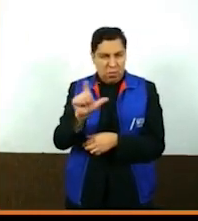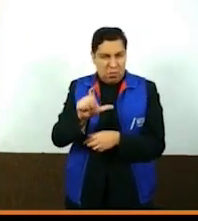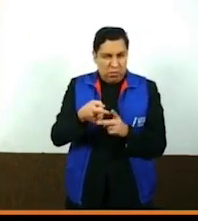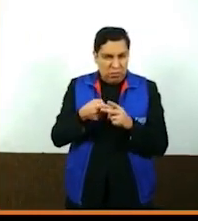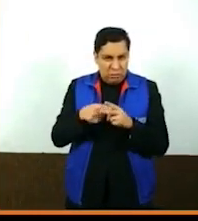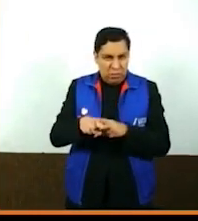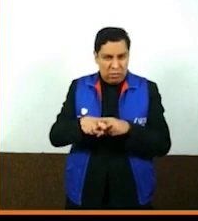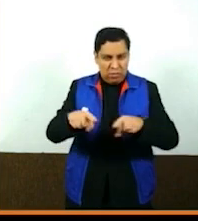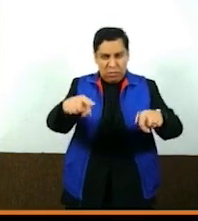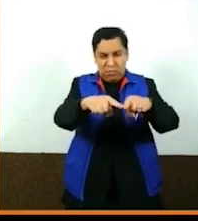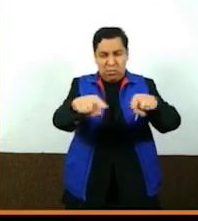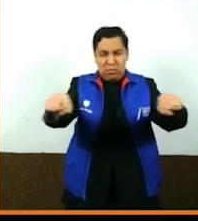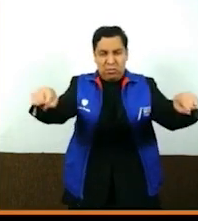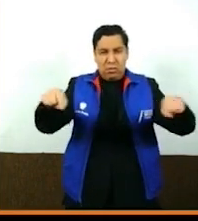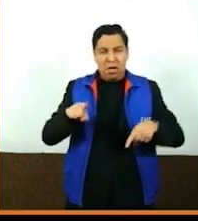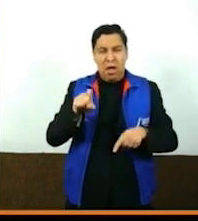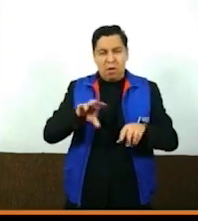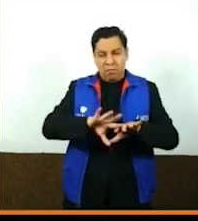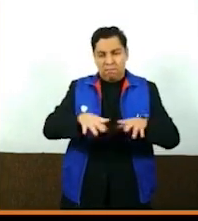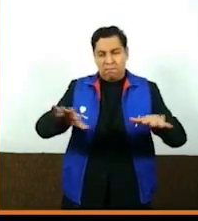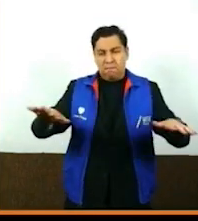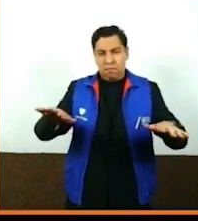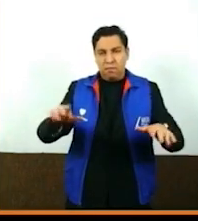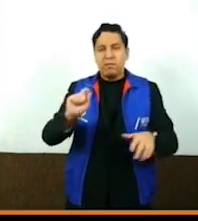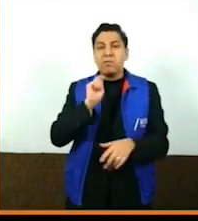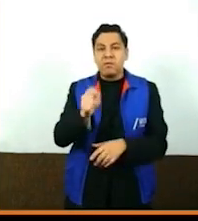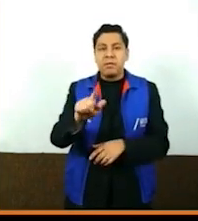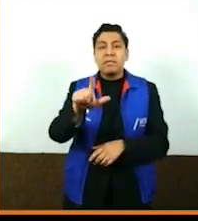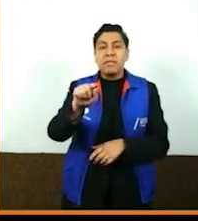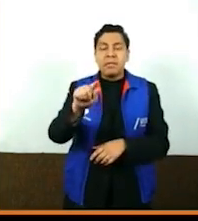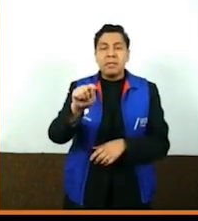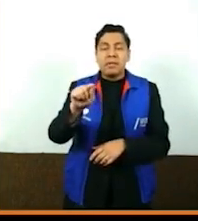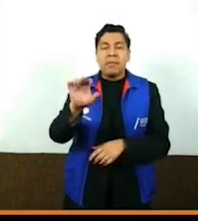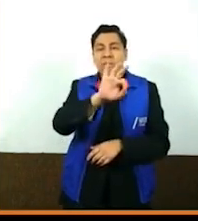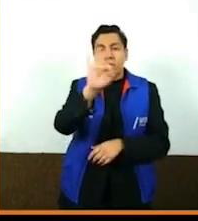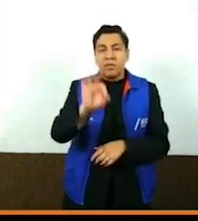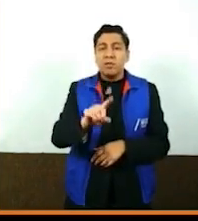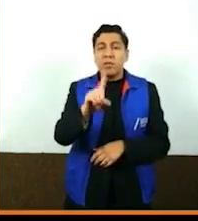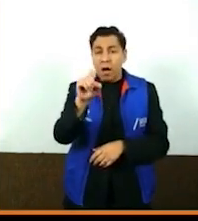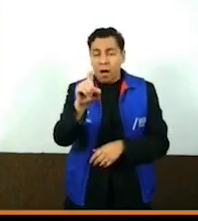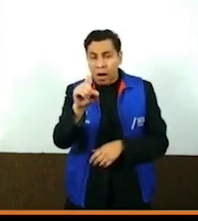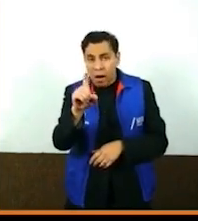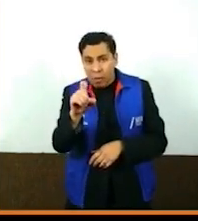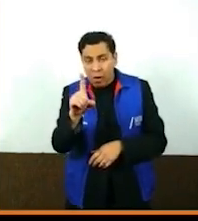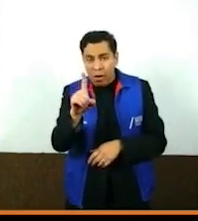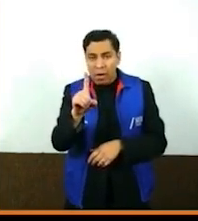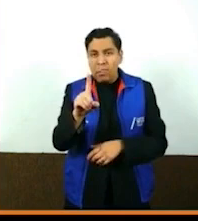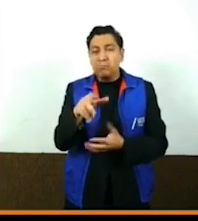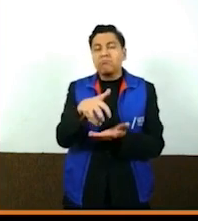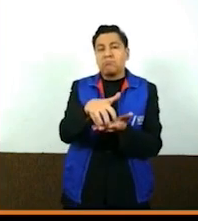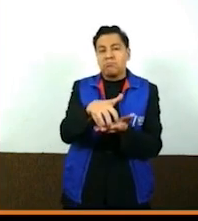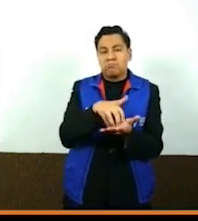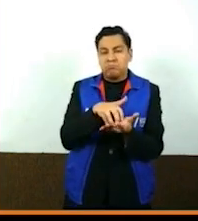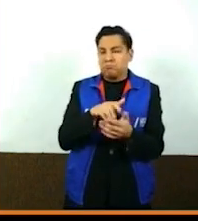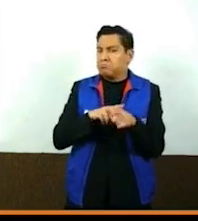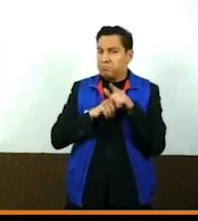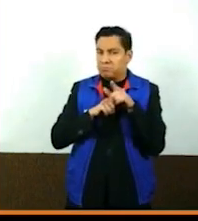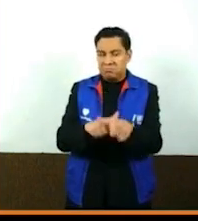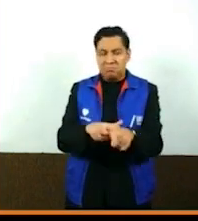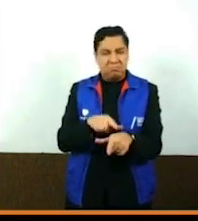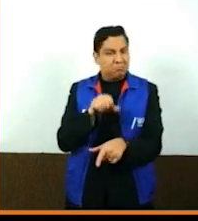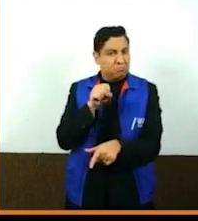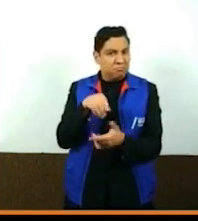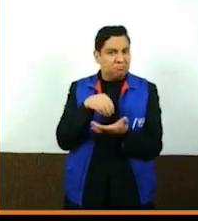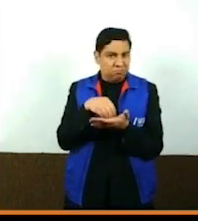marcha esta planta de tratamiento, hemos reducido el 70% de consumo de agua por vehículo. Entonces, vamos a seguir haciendo acciones en este